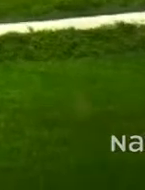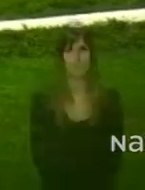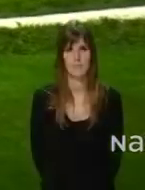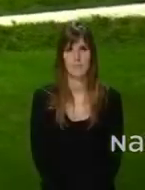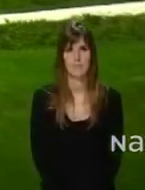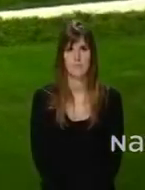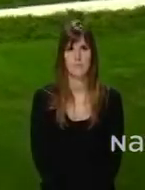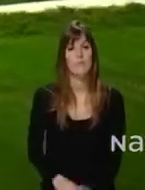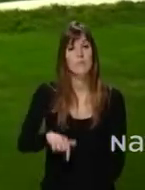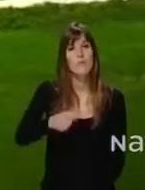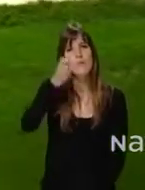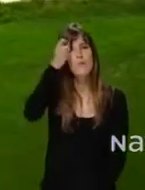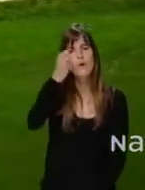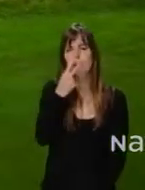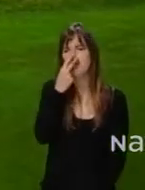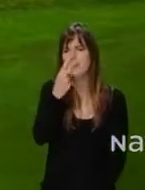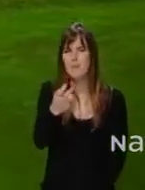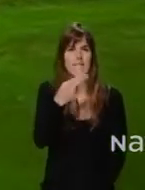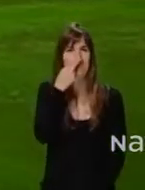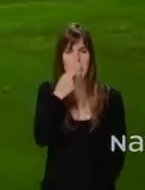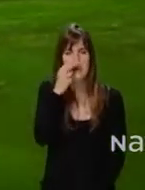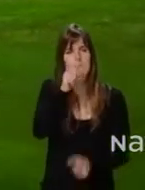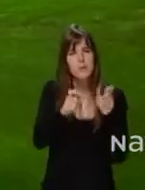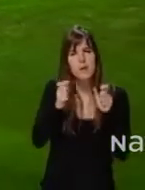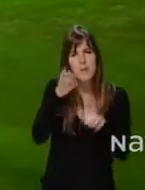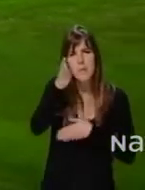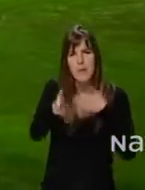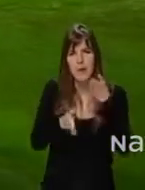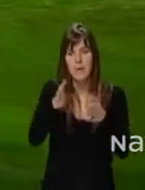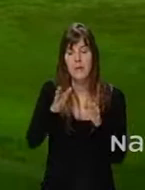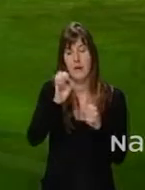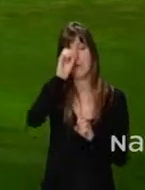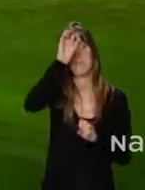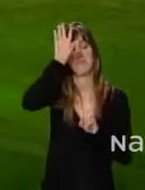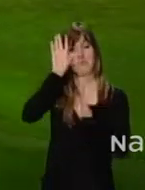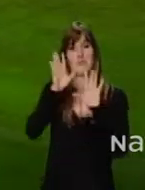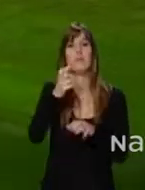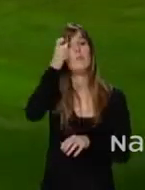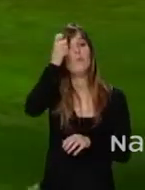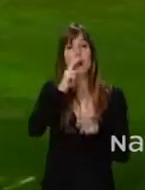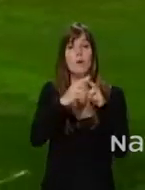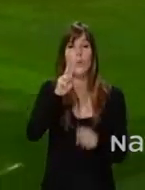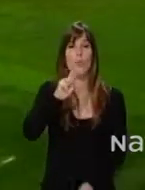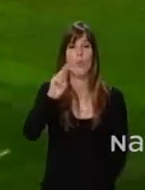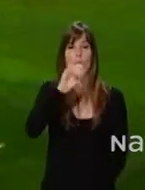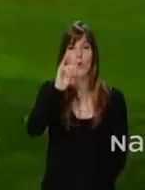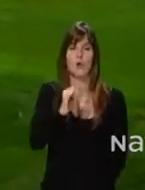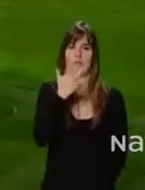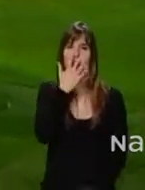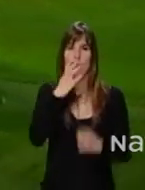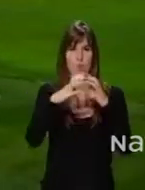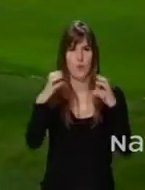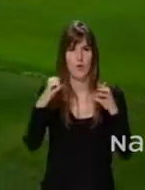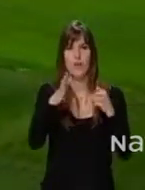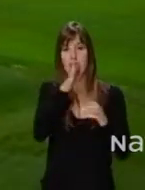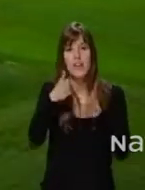Hoy visitamos una localidad que no deja indiferente a nadie. Se trata de Urrosbilla, enclavada a orillas del río